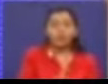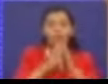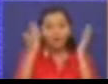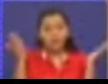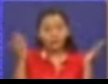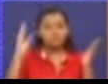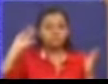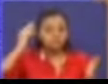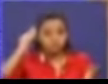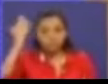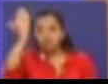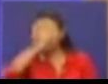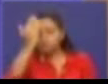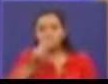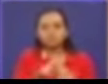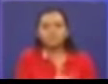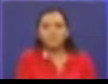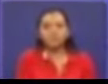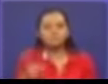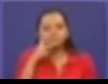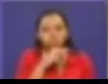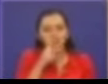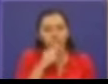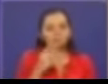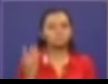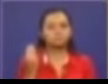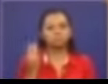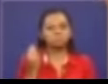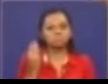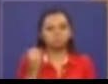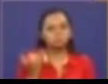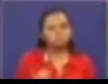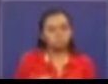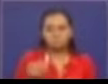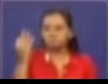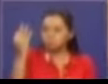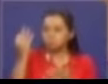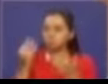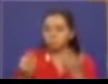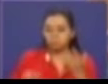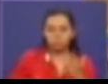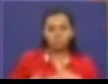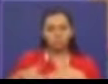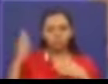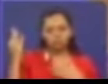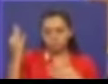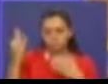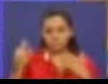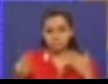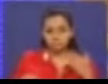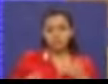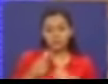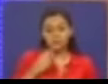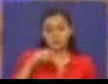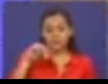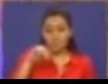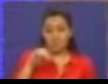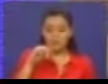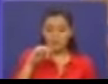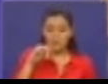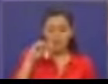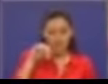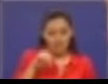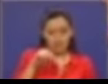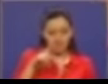ya realmente grave. ¿Cómo miente? Ayer se metieron los extremistas del MPD, el grupo más